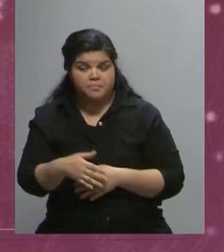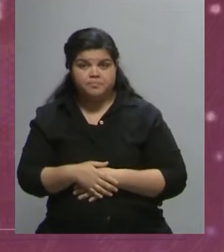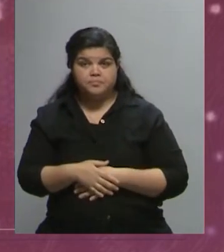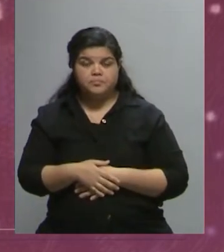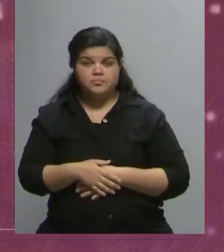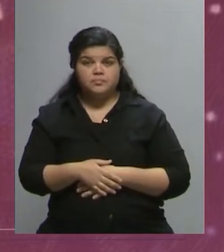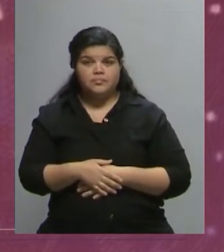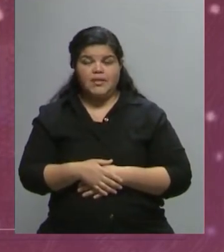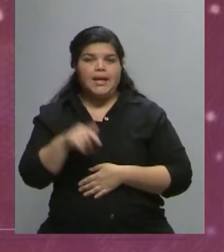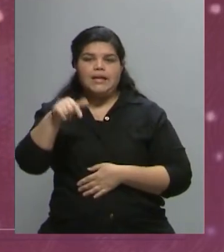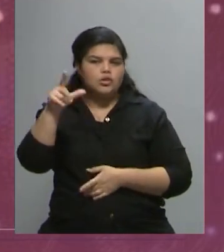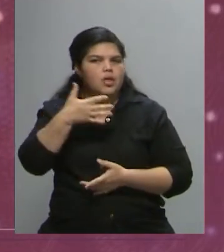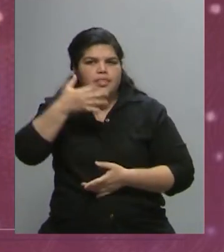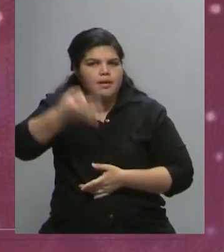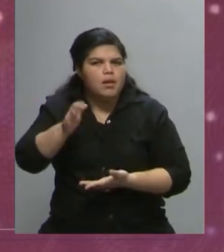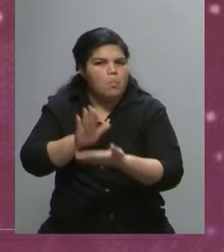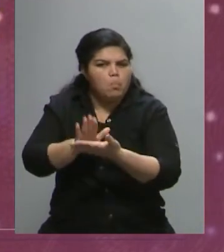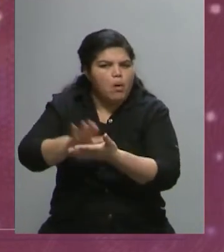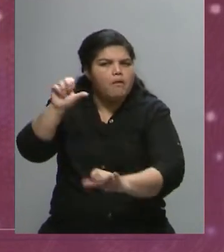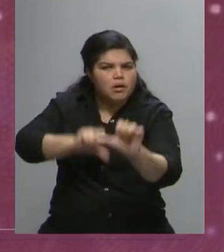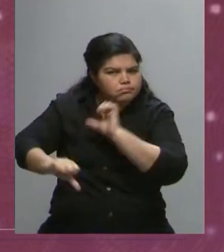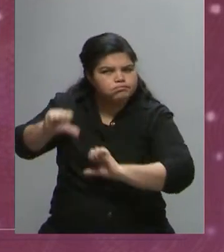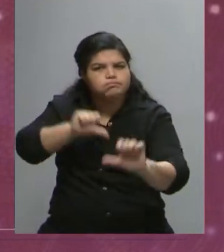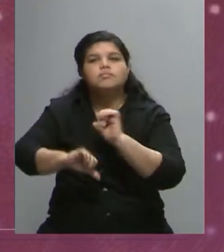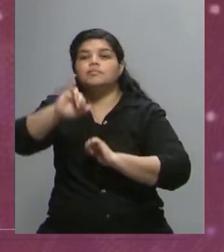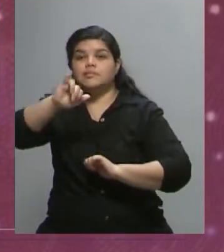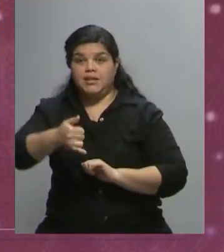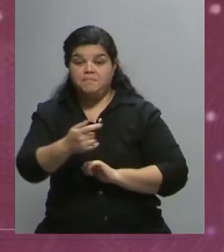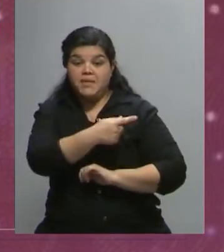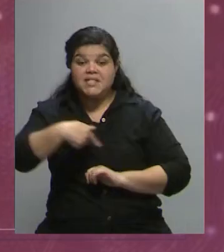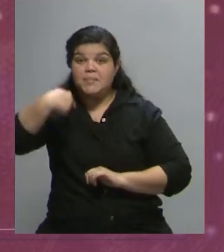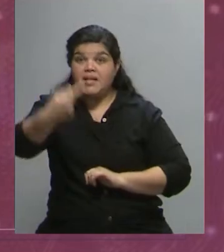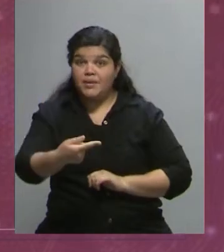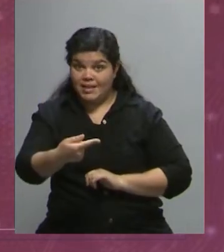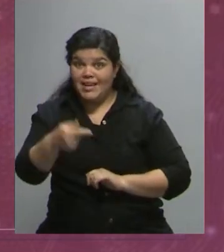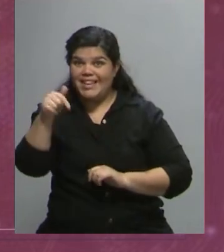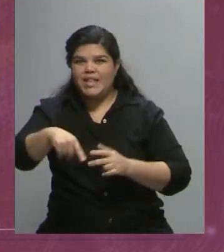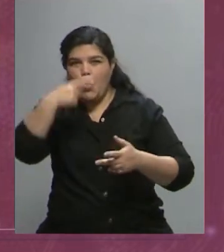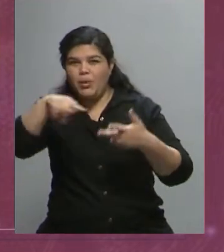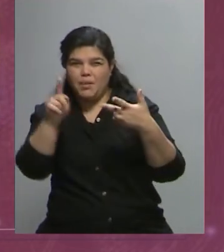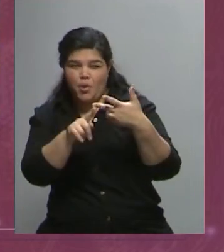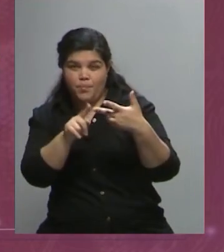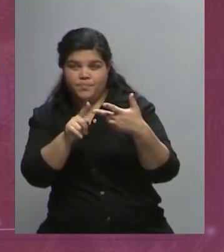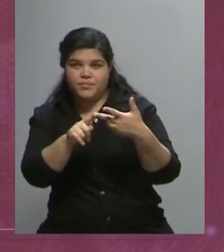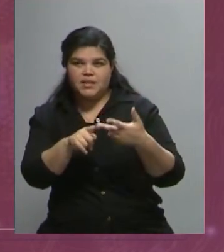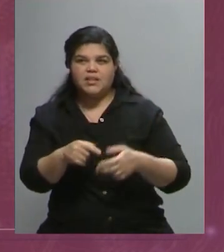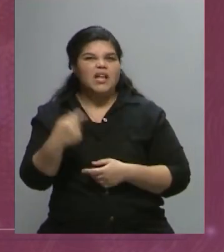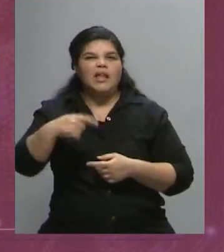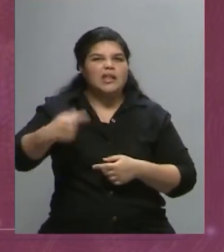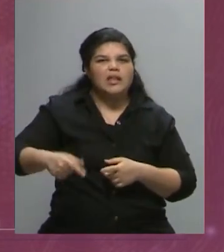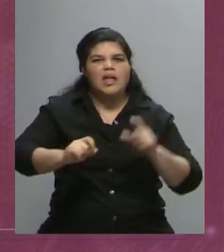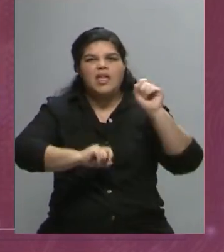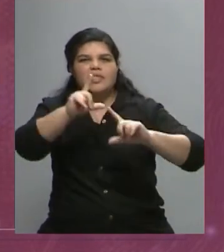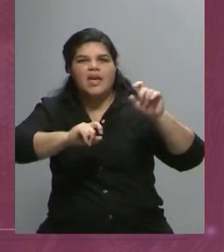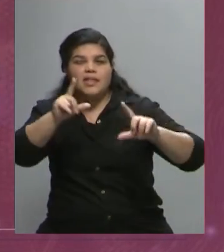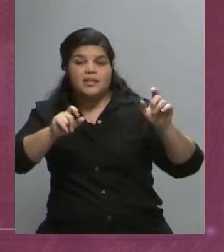el máximo rigor científico. Y el último que escribí, que es uno que voy a presentar la semana que viene en Mendoza, se llama ¿Qué es y qué no es la estadística?, también publicado